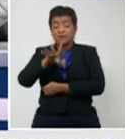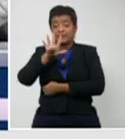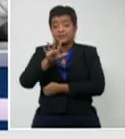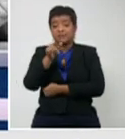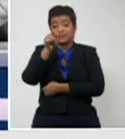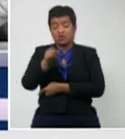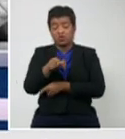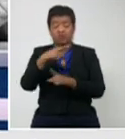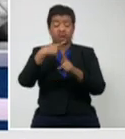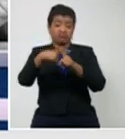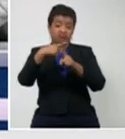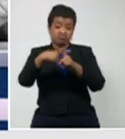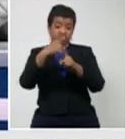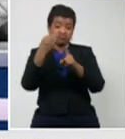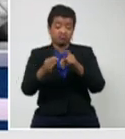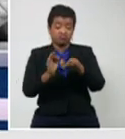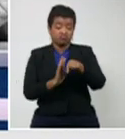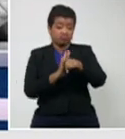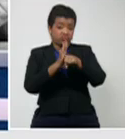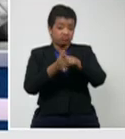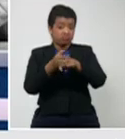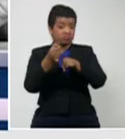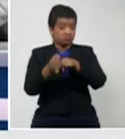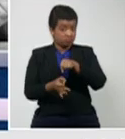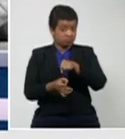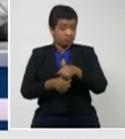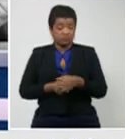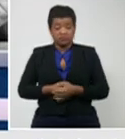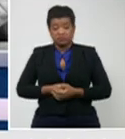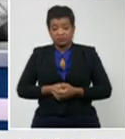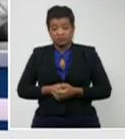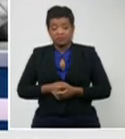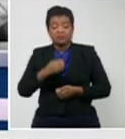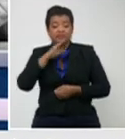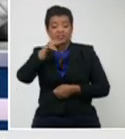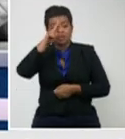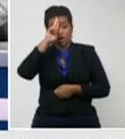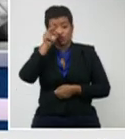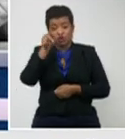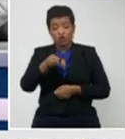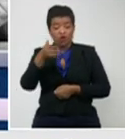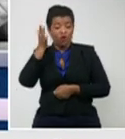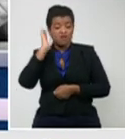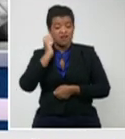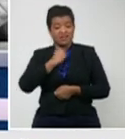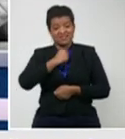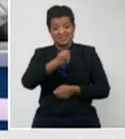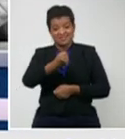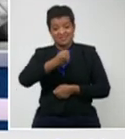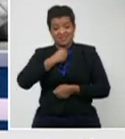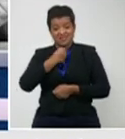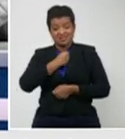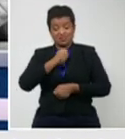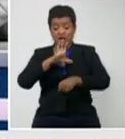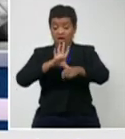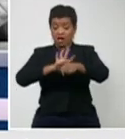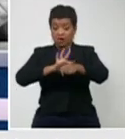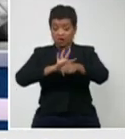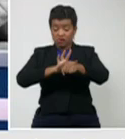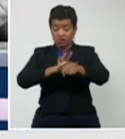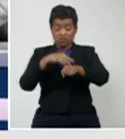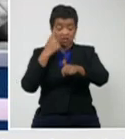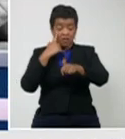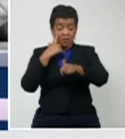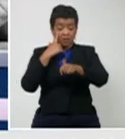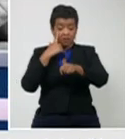nuevos casos positivos a la COVID-19. Lo ha dicho el doctor Durán en conferencia de prensa. Es una enfermedad altamente